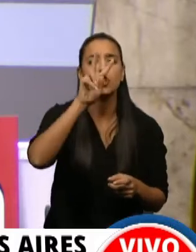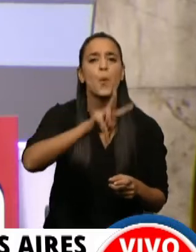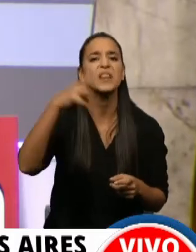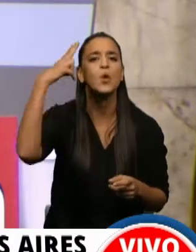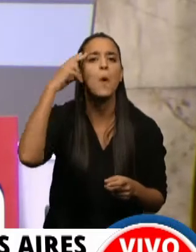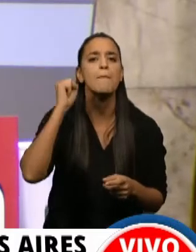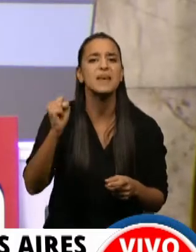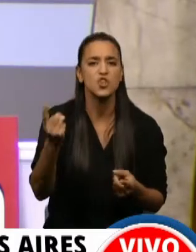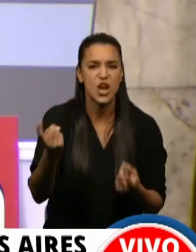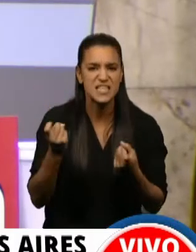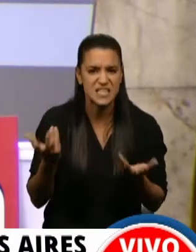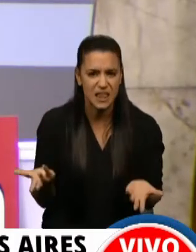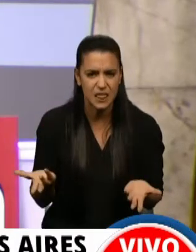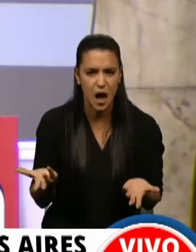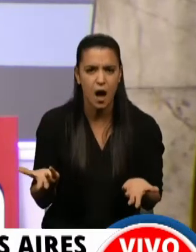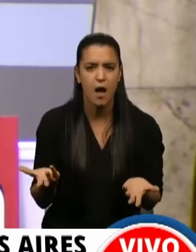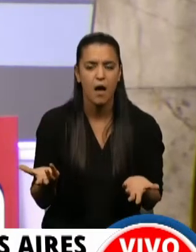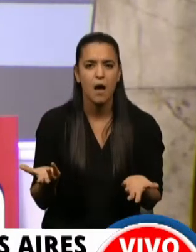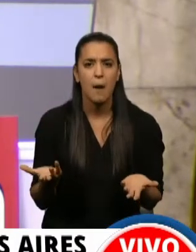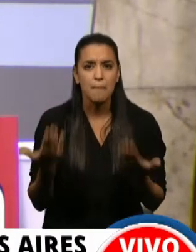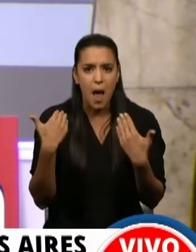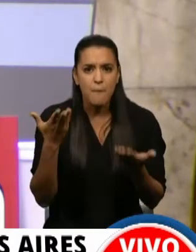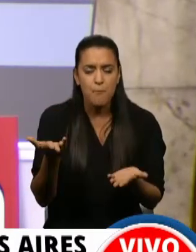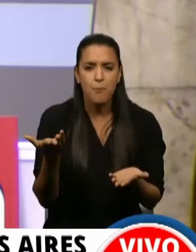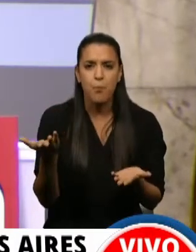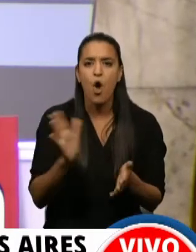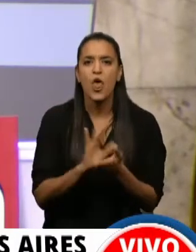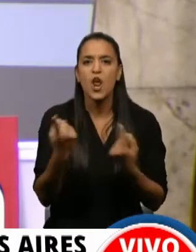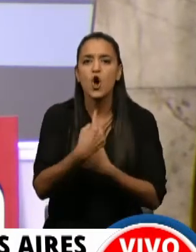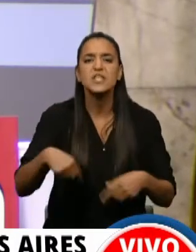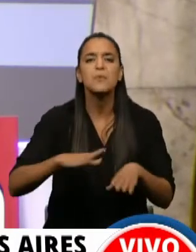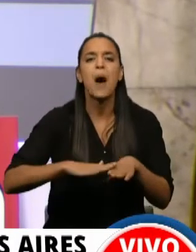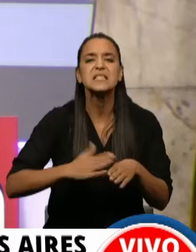88.729 pesos para poder acceder a lo indispensable.